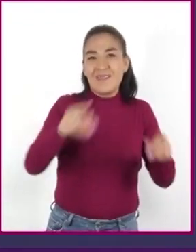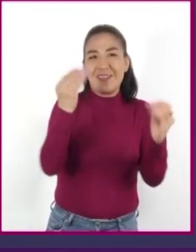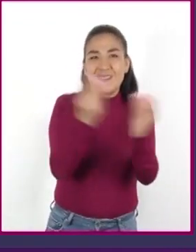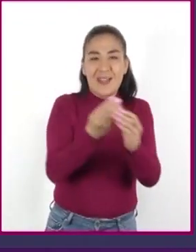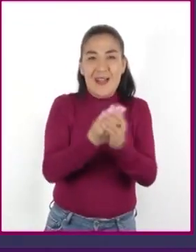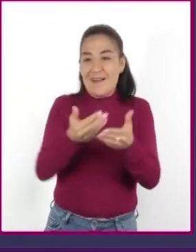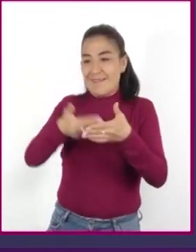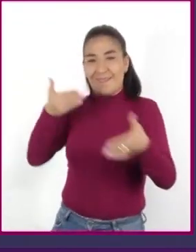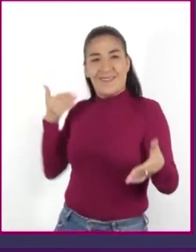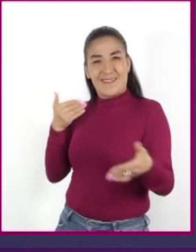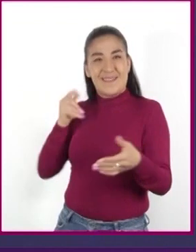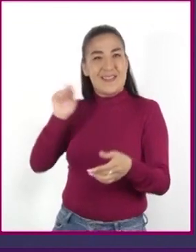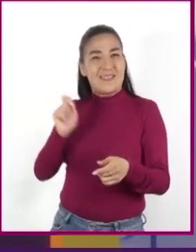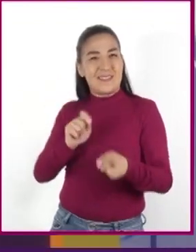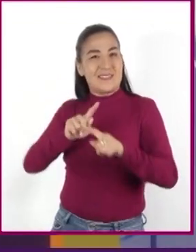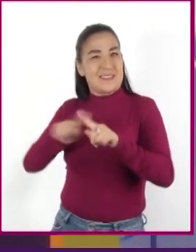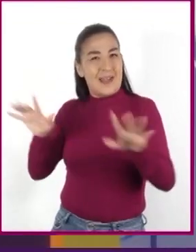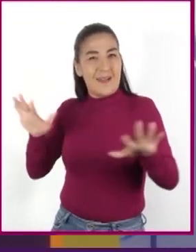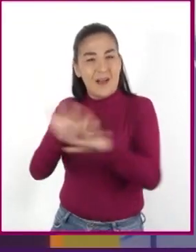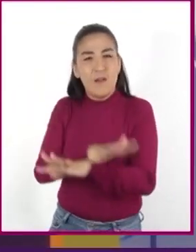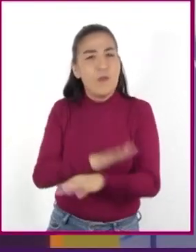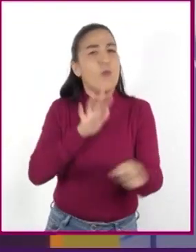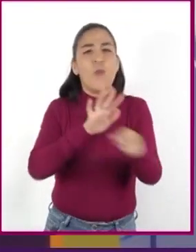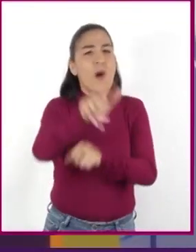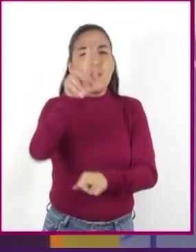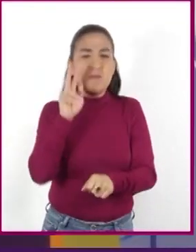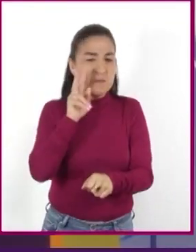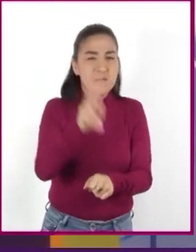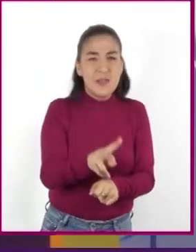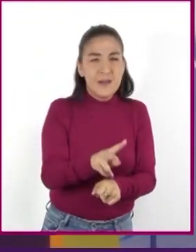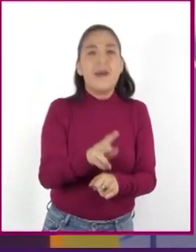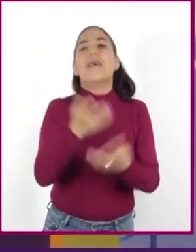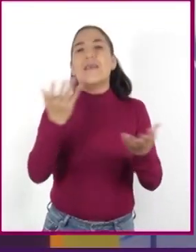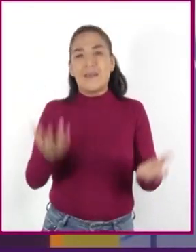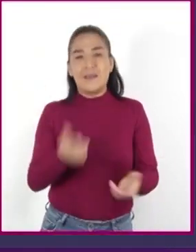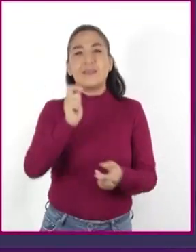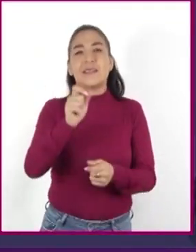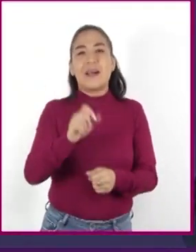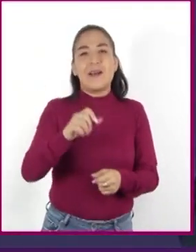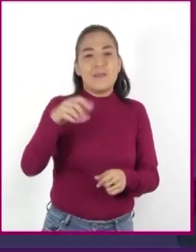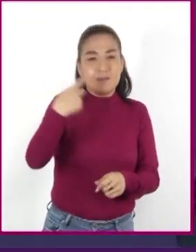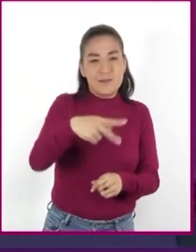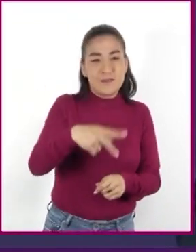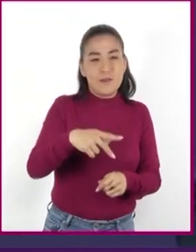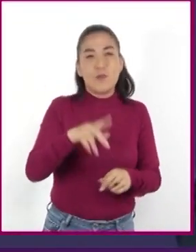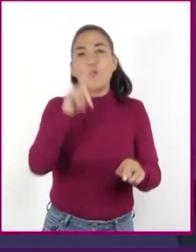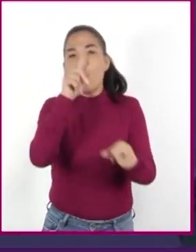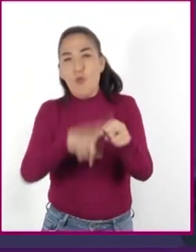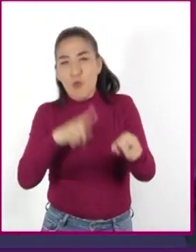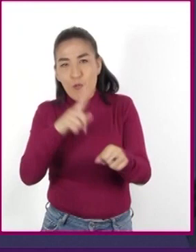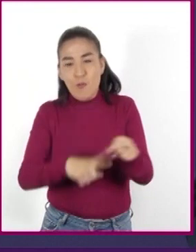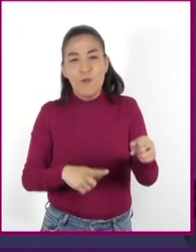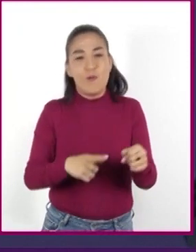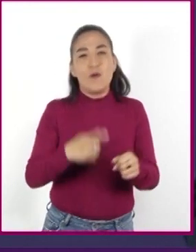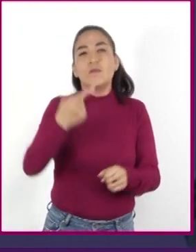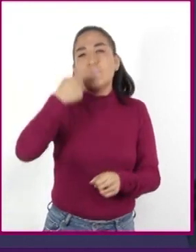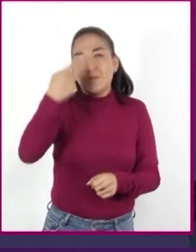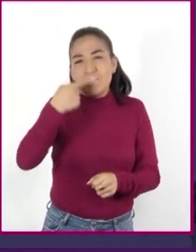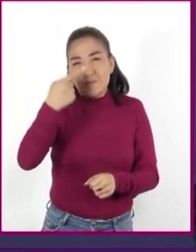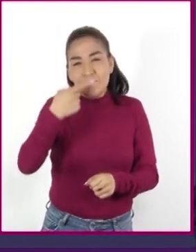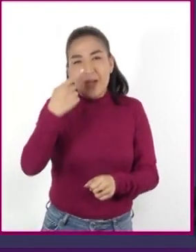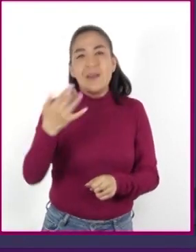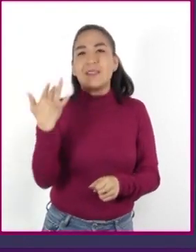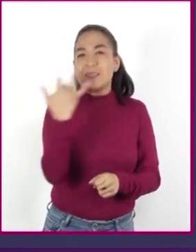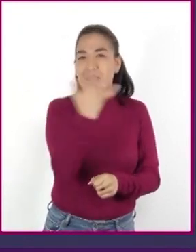las iniciales. ¿Qué cambios identifican? El estado de agregación, el color, el olor,